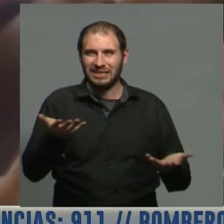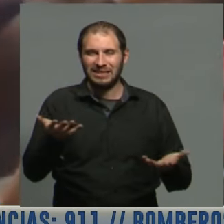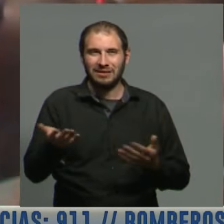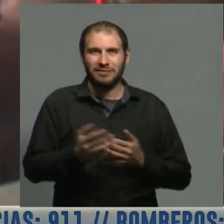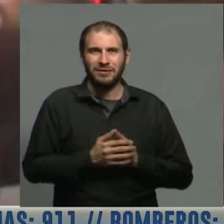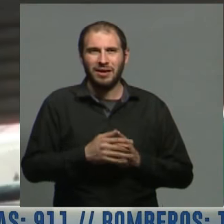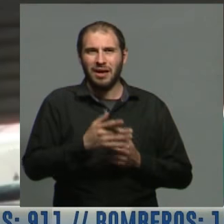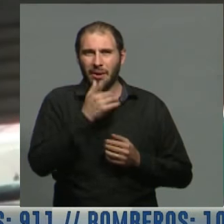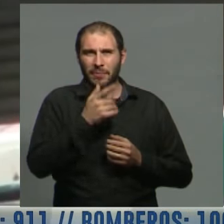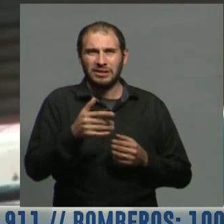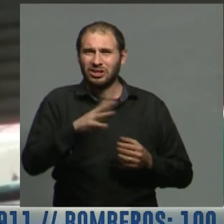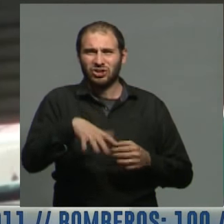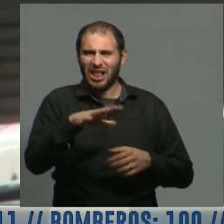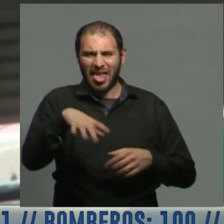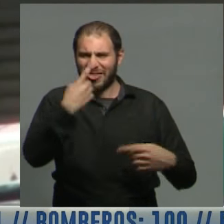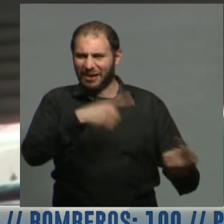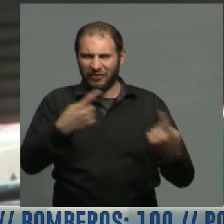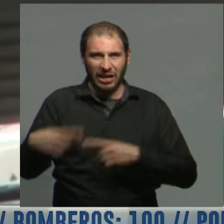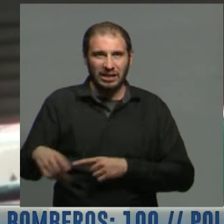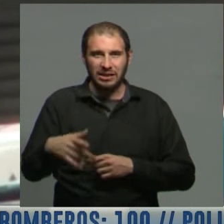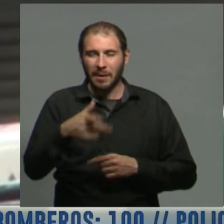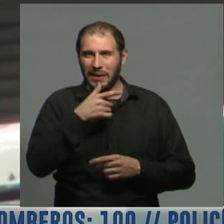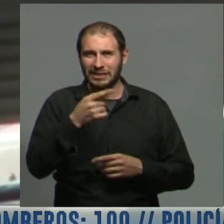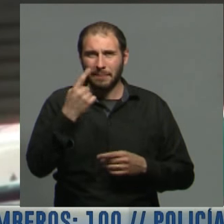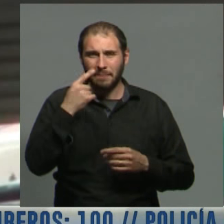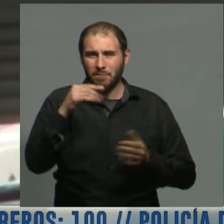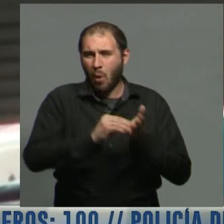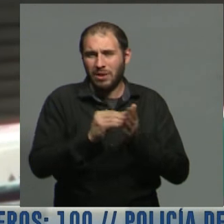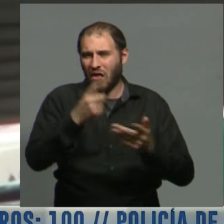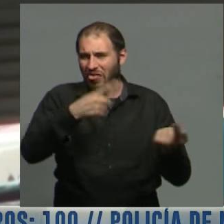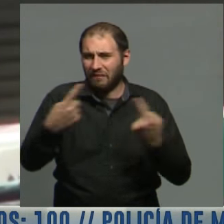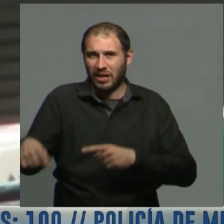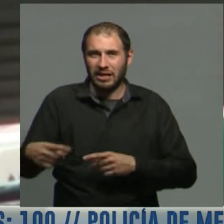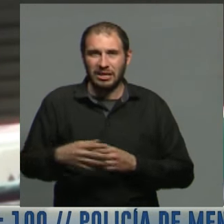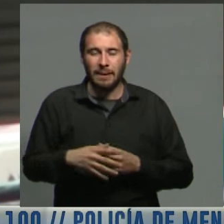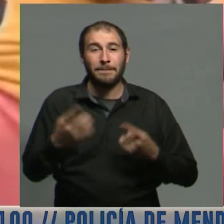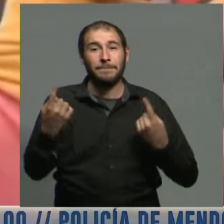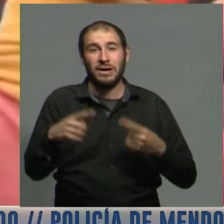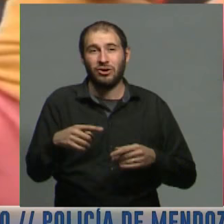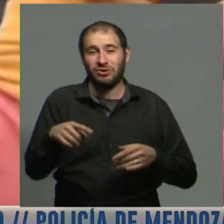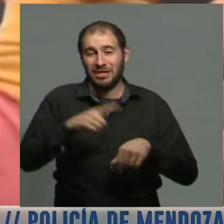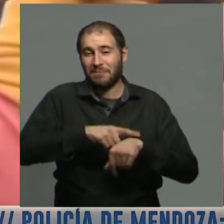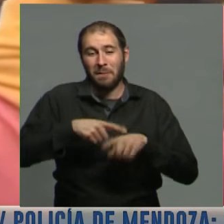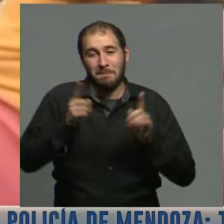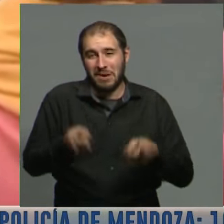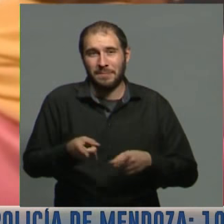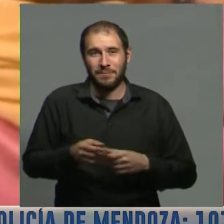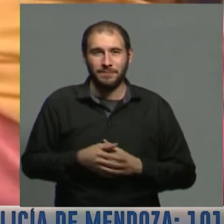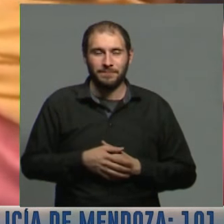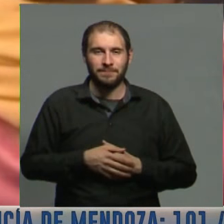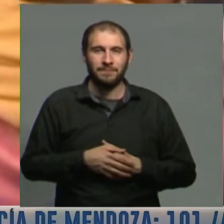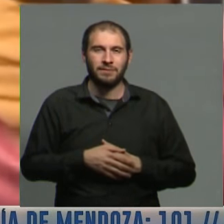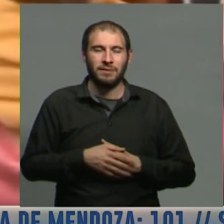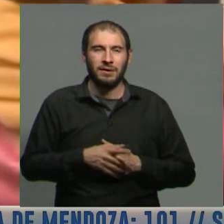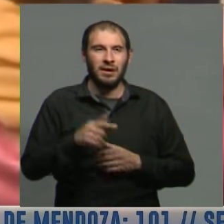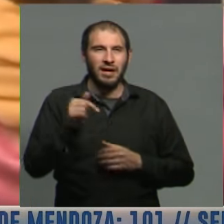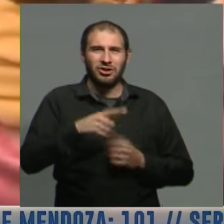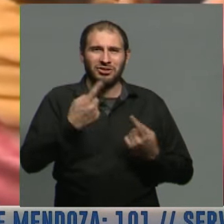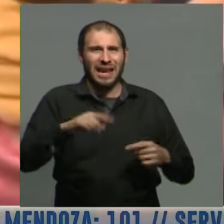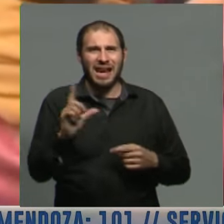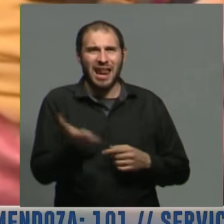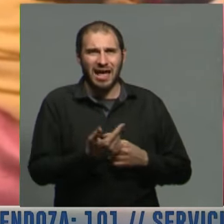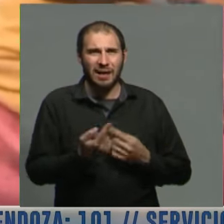si se tratara de dos sociedades distintas, como si estuviéramos viviendo dos momentos distintos, pero que están en el mismo tiempo. Por lo tanto, es un poco